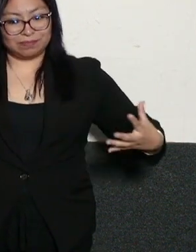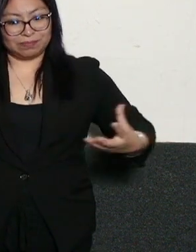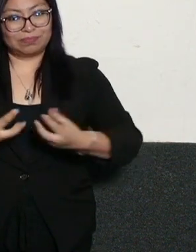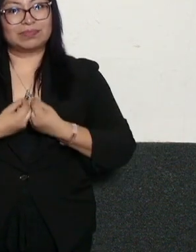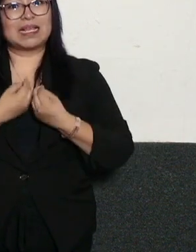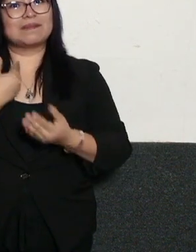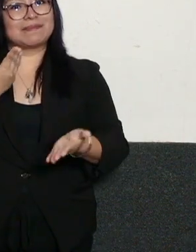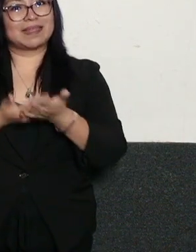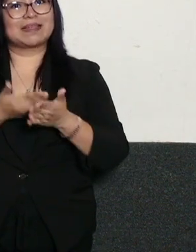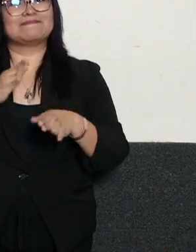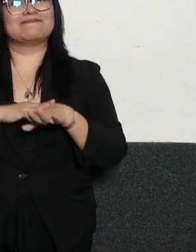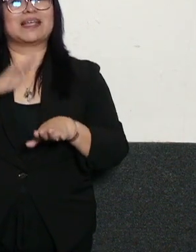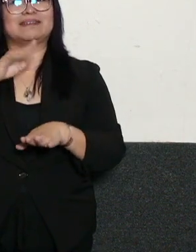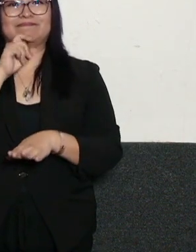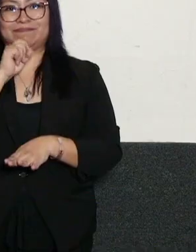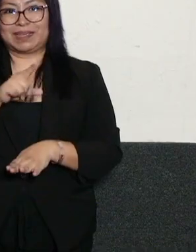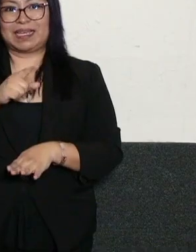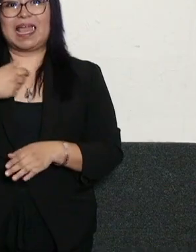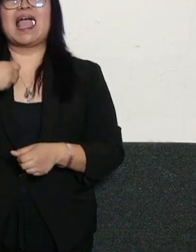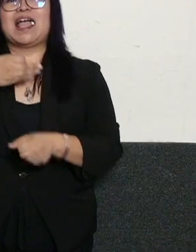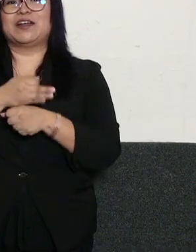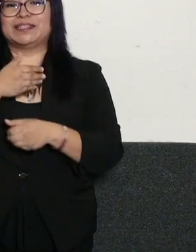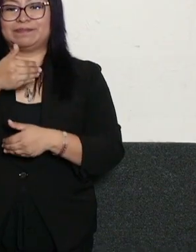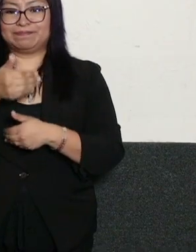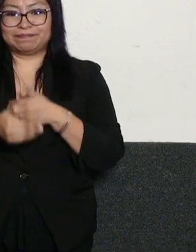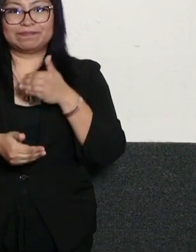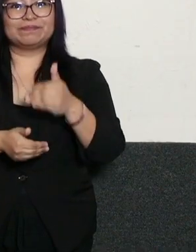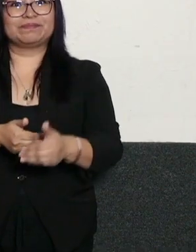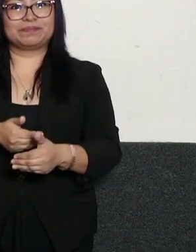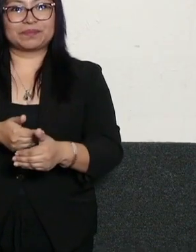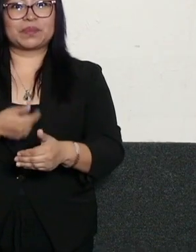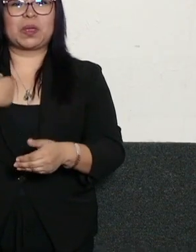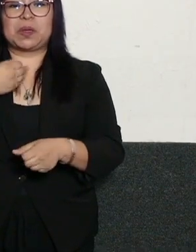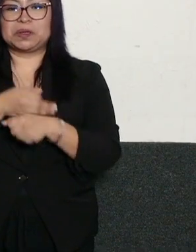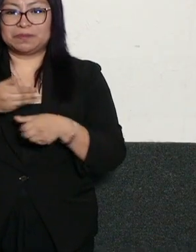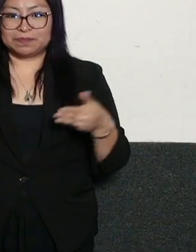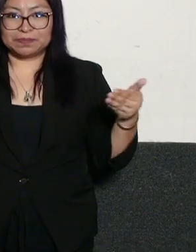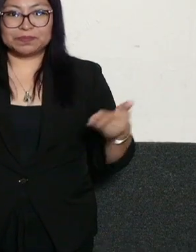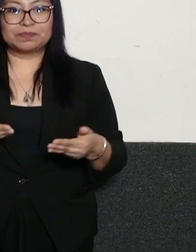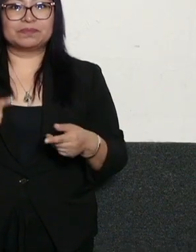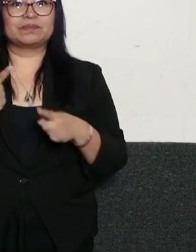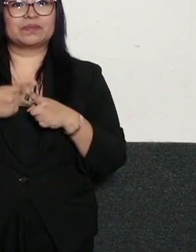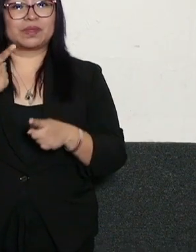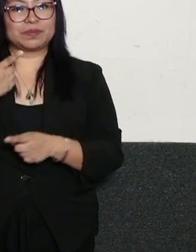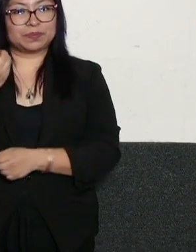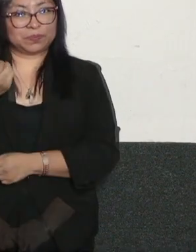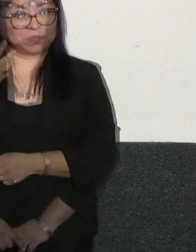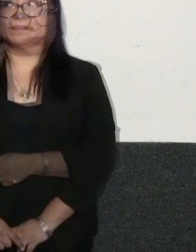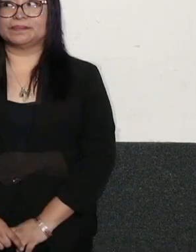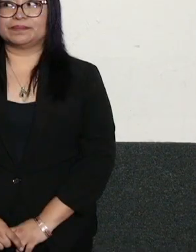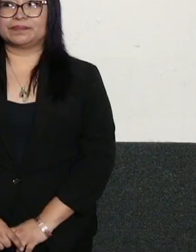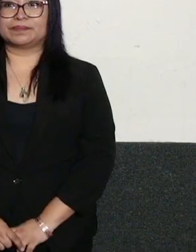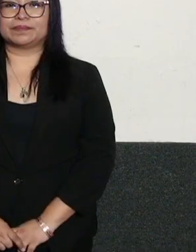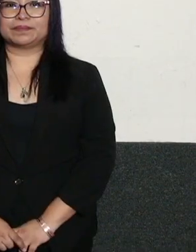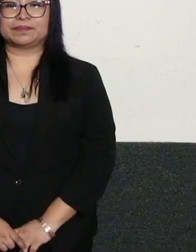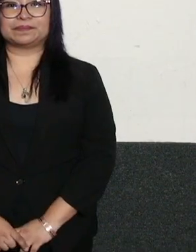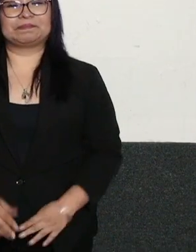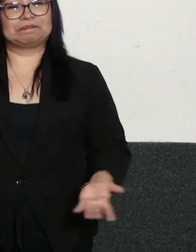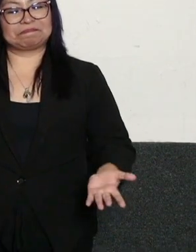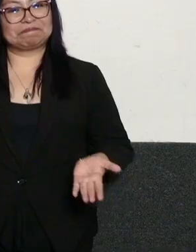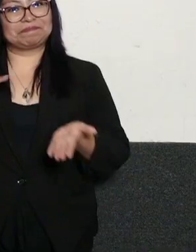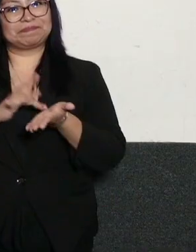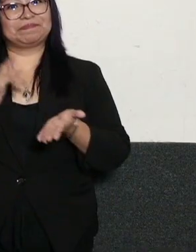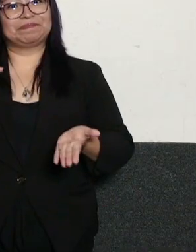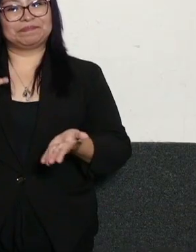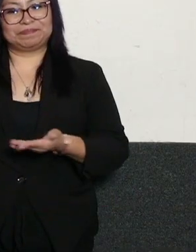quizá también. Bueno, pues vamos a dar pie para eso entonces, Pau, y presentamos a nuestro ponente, por favor. Listo, pues